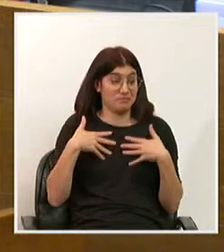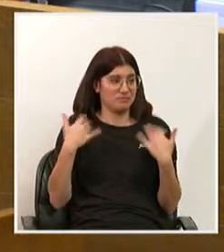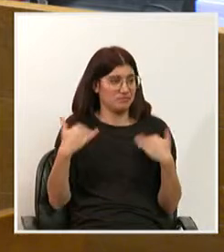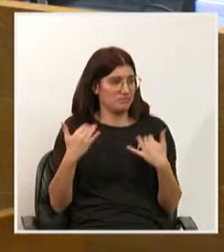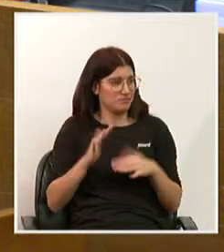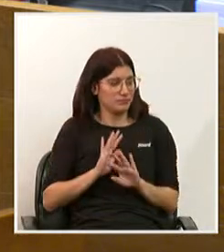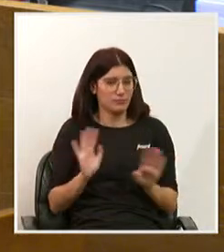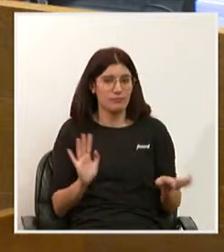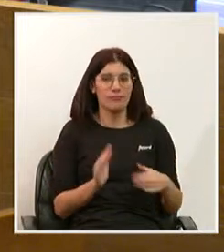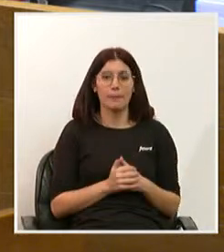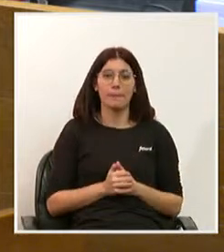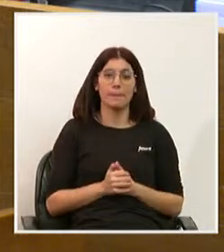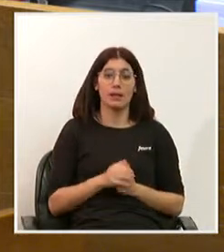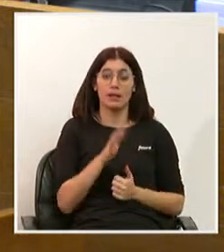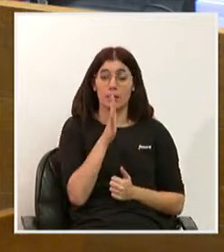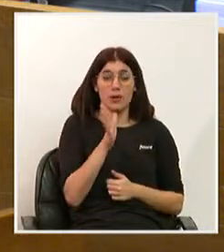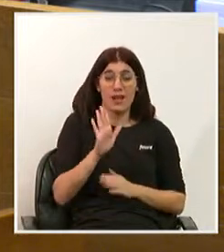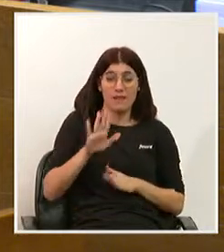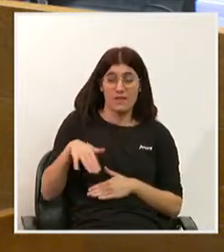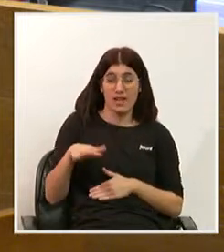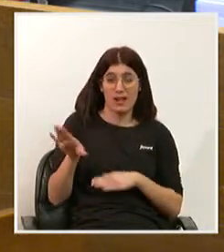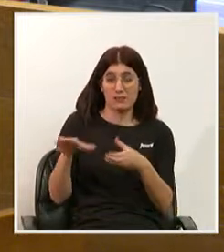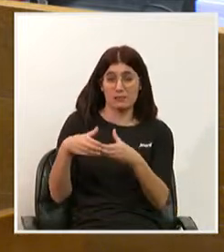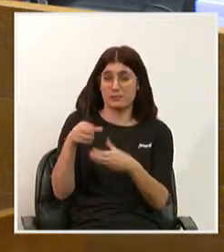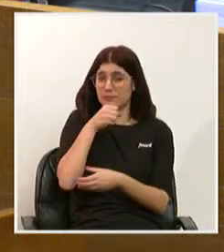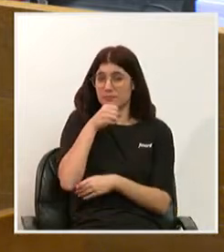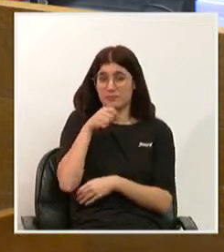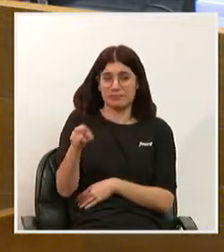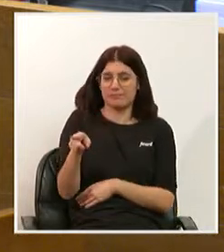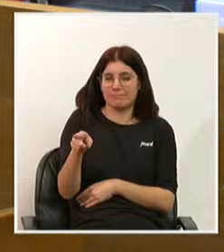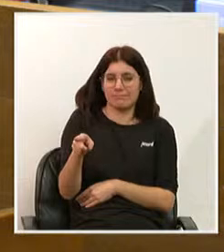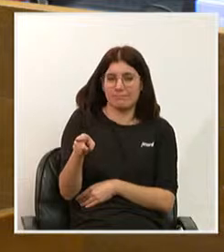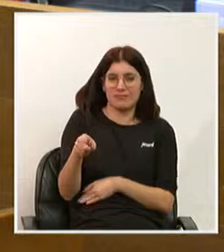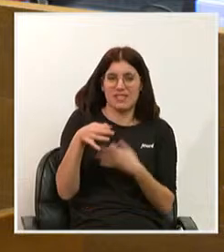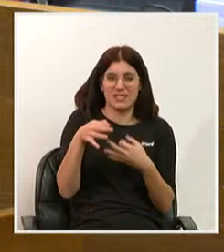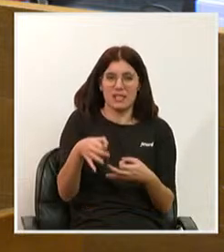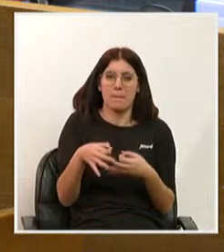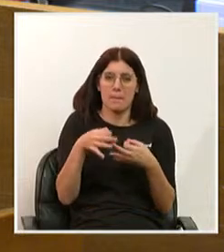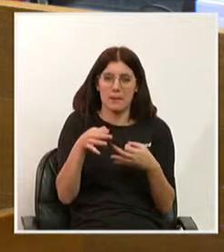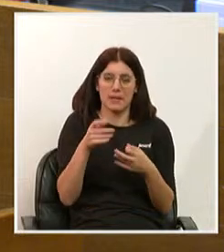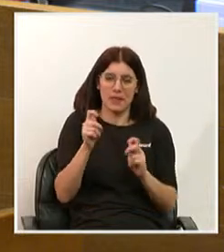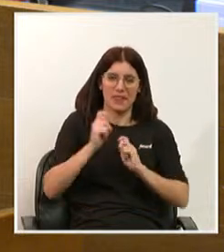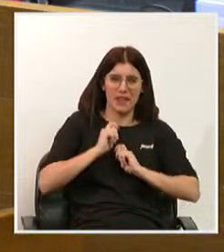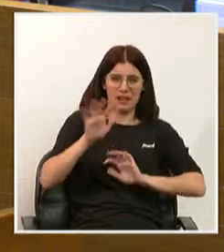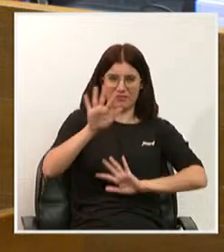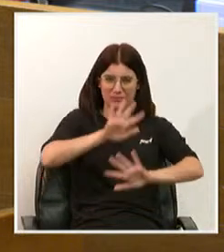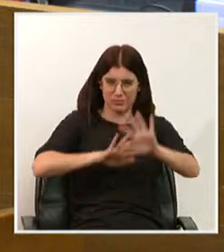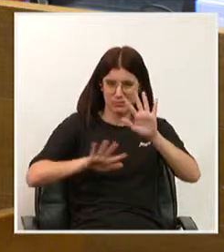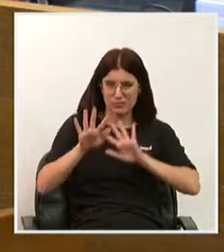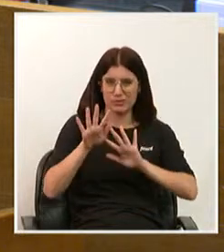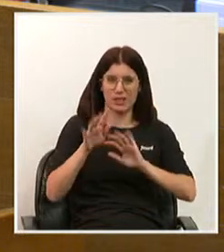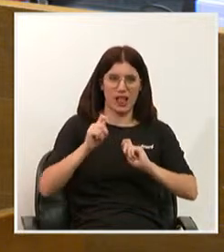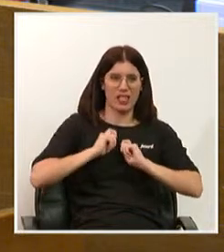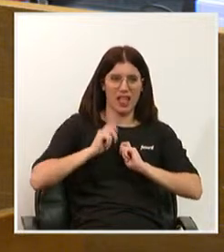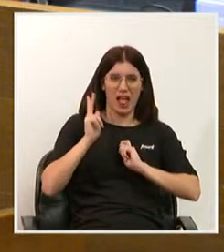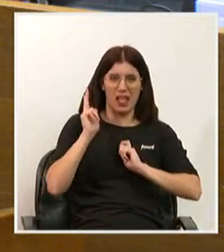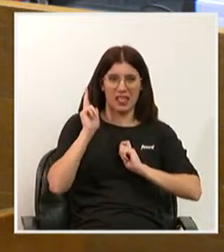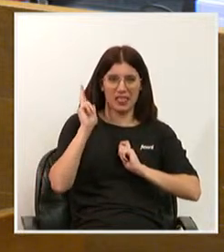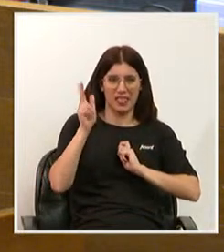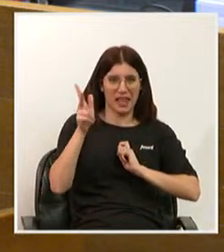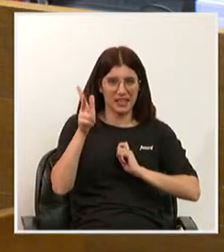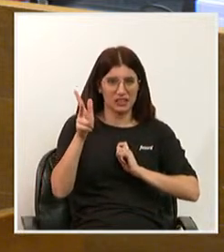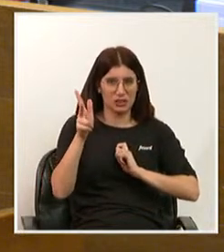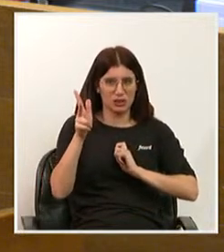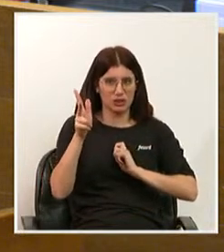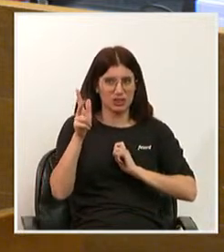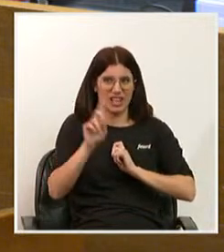y porque al final el partido socialista es muy afin a esto de de crear confusión y de crear derechos que no están que no